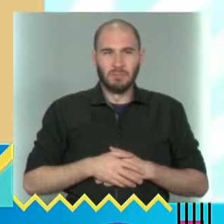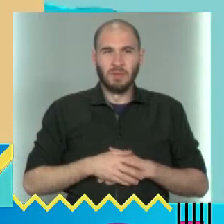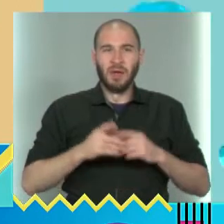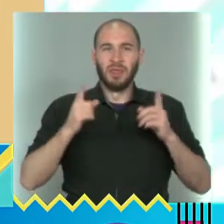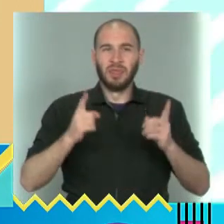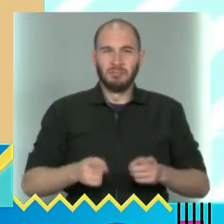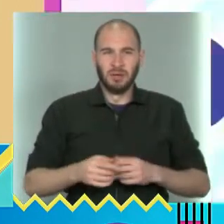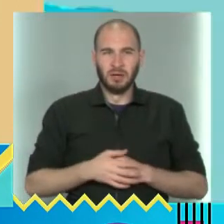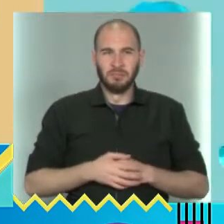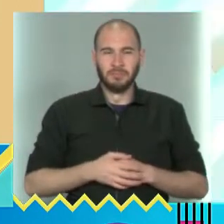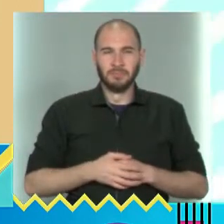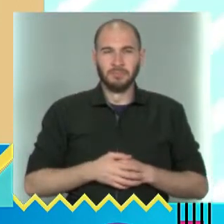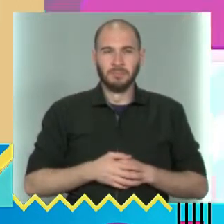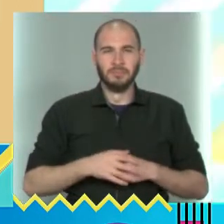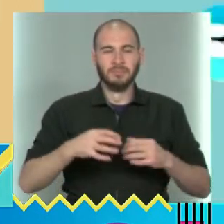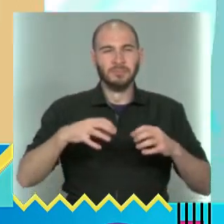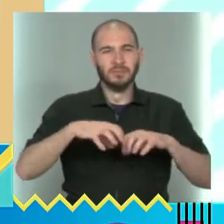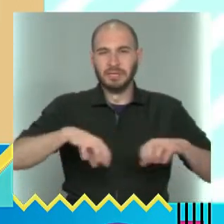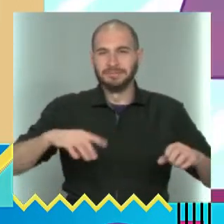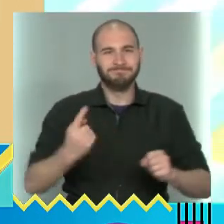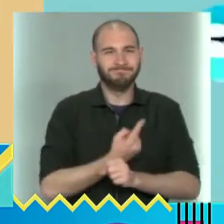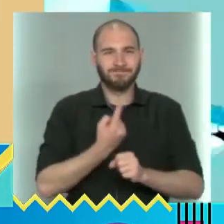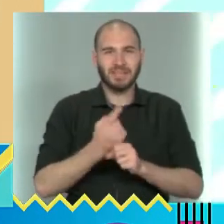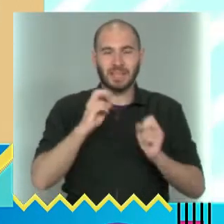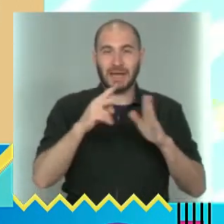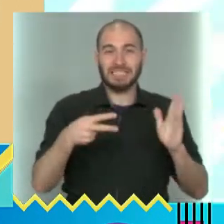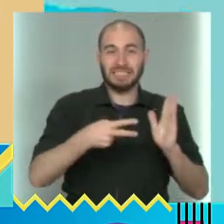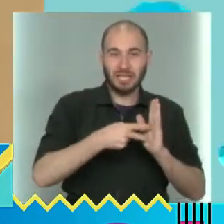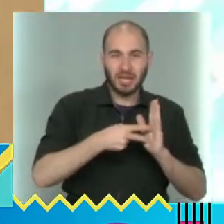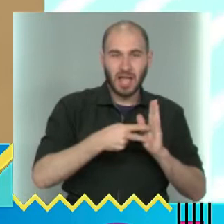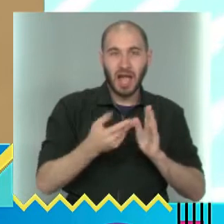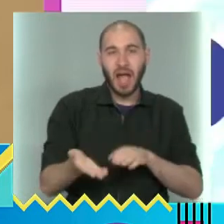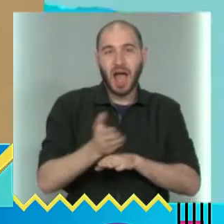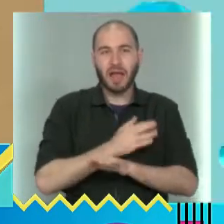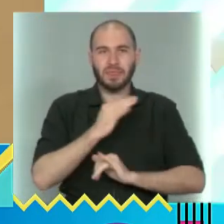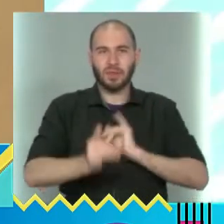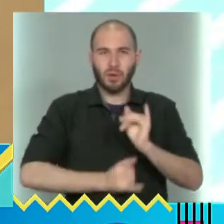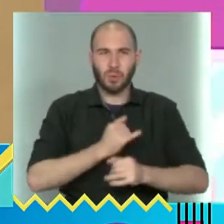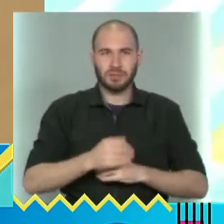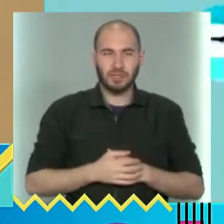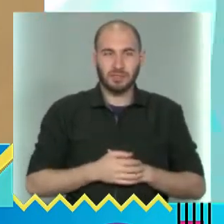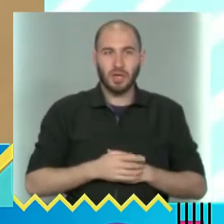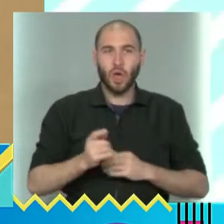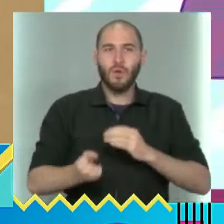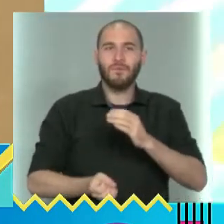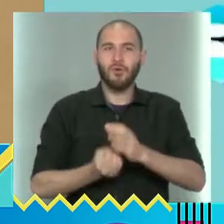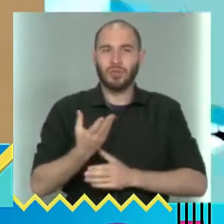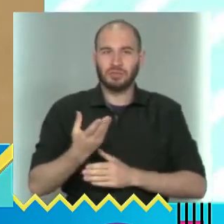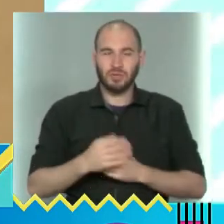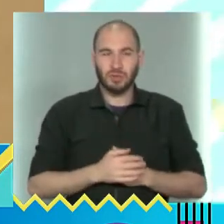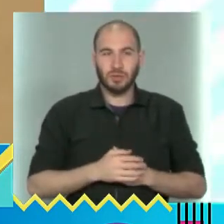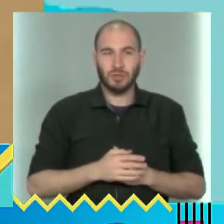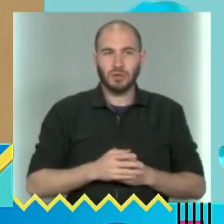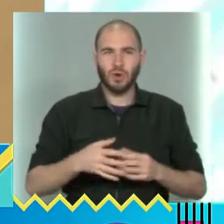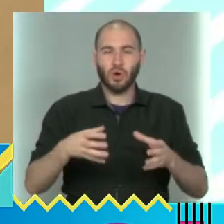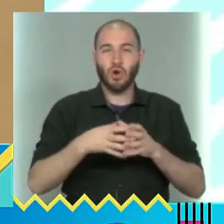También no se puede disociar el tema Siria si no hablamos un poco de lo que fue la fundación de la